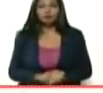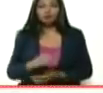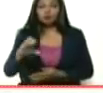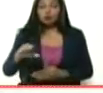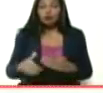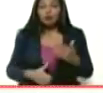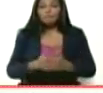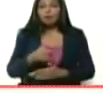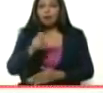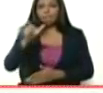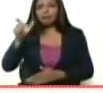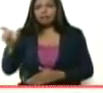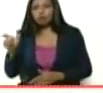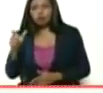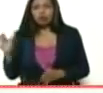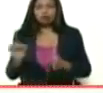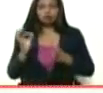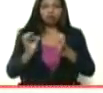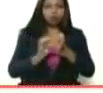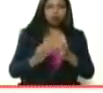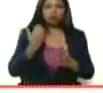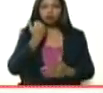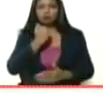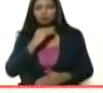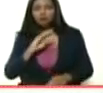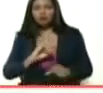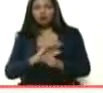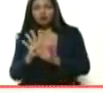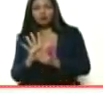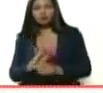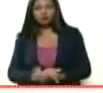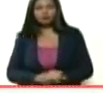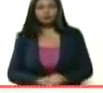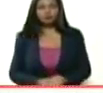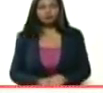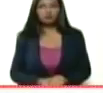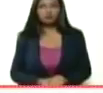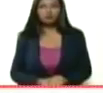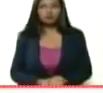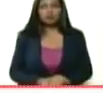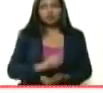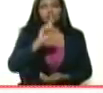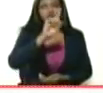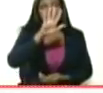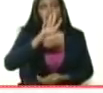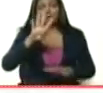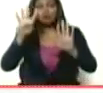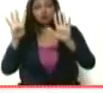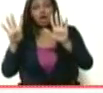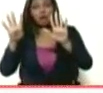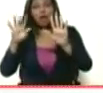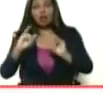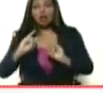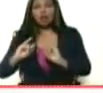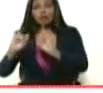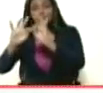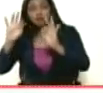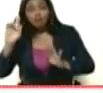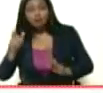de mayor incidencia a nivel nacional. De los 159 casos, tenemos